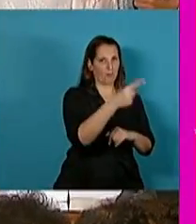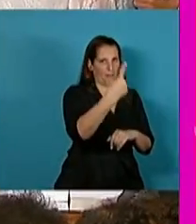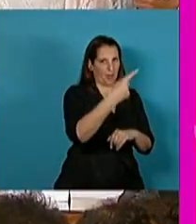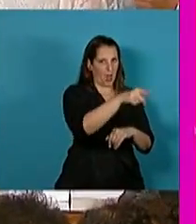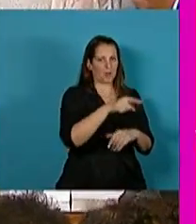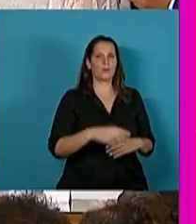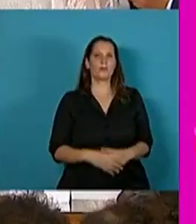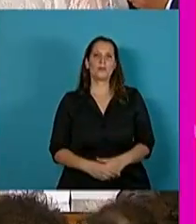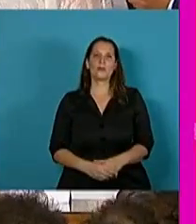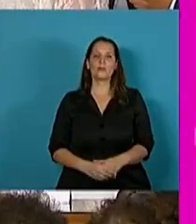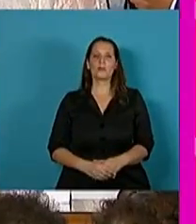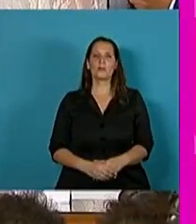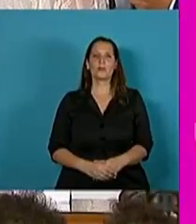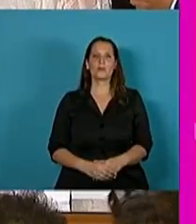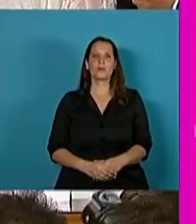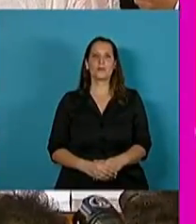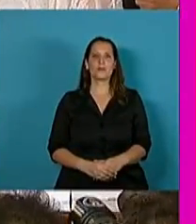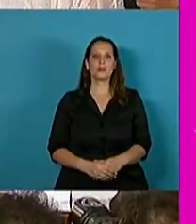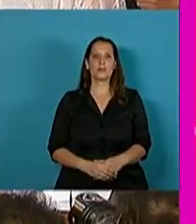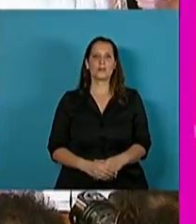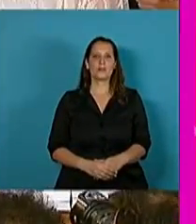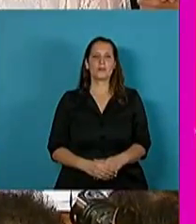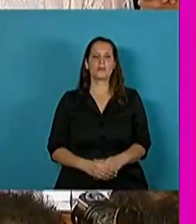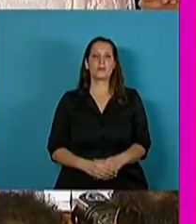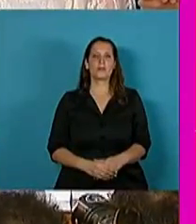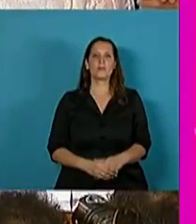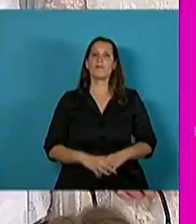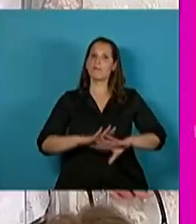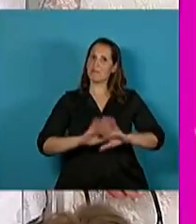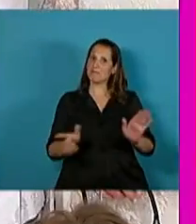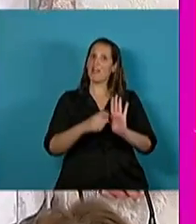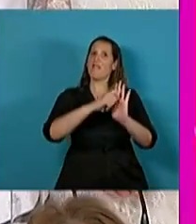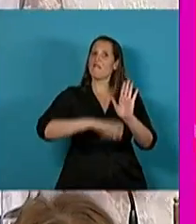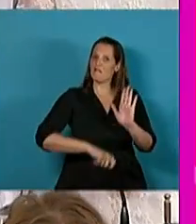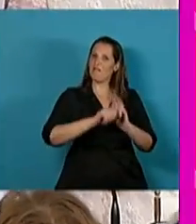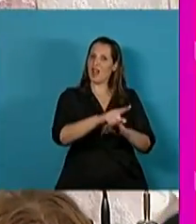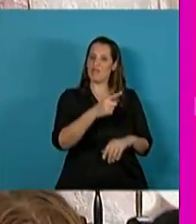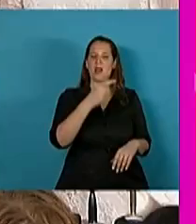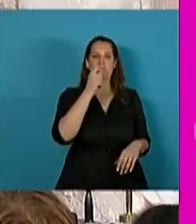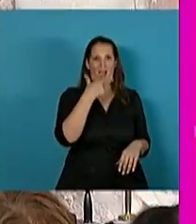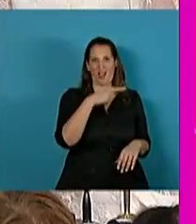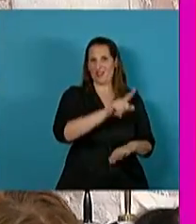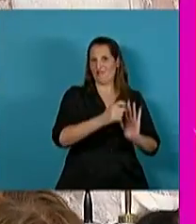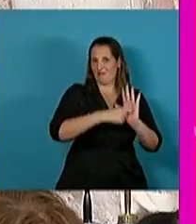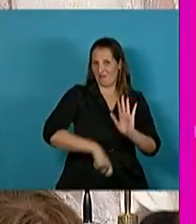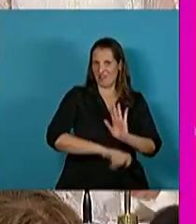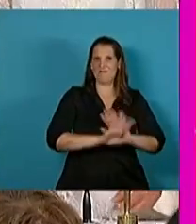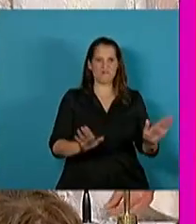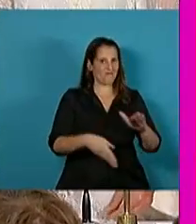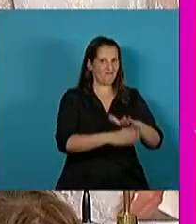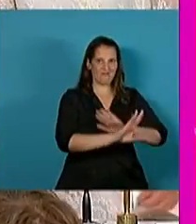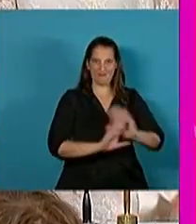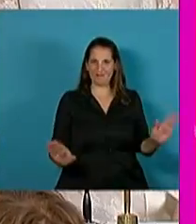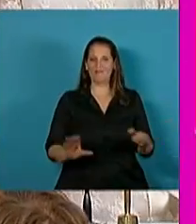mal. Así se usaba, por conocí eso. Conocí un árabe en Punta del Este en la época de las modelos de los 90, que era un arma, me la mostró y todo. Bueno, porque tiene